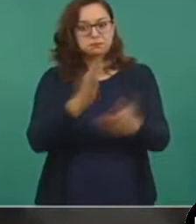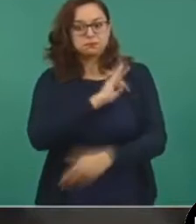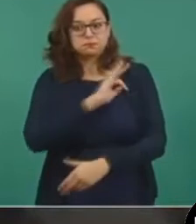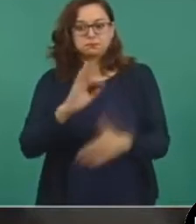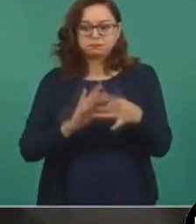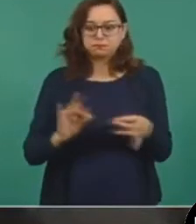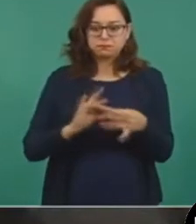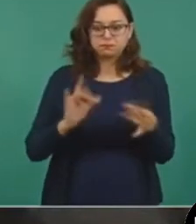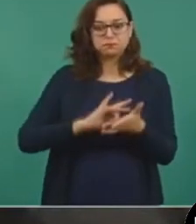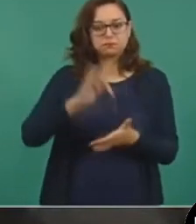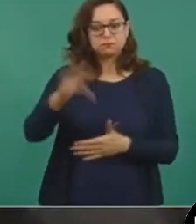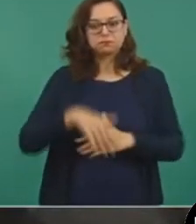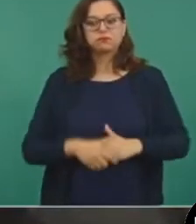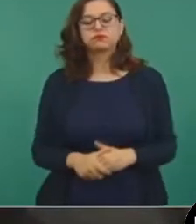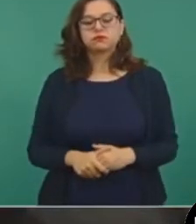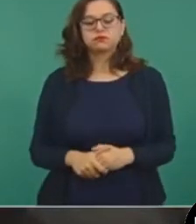una muy buena